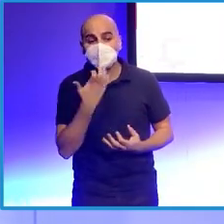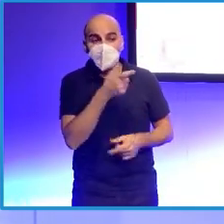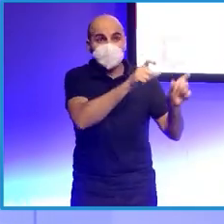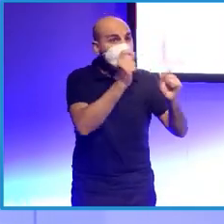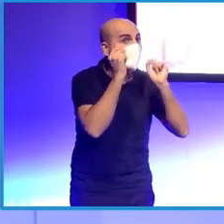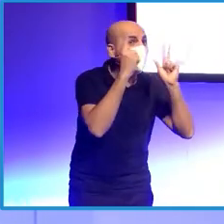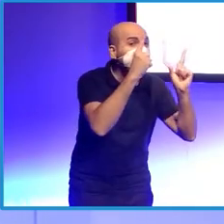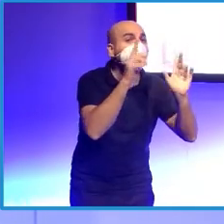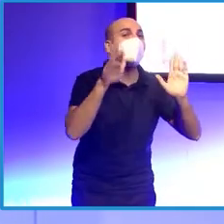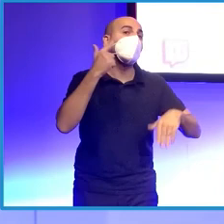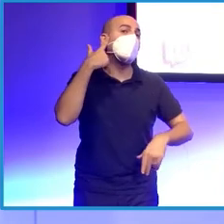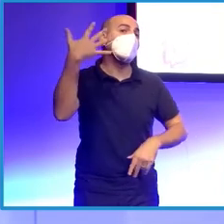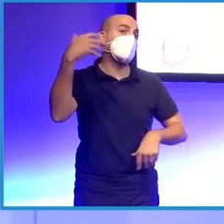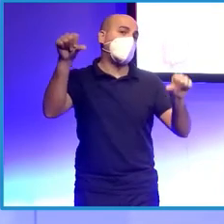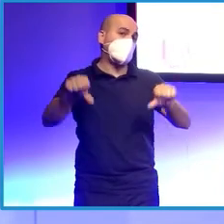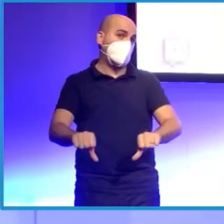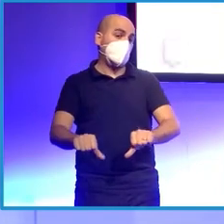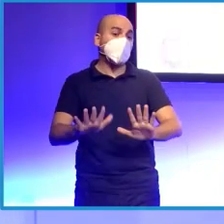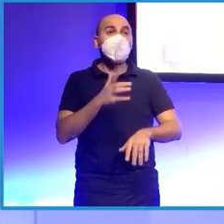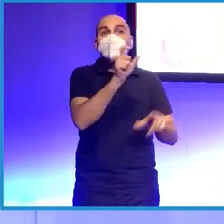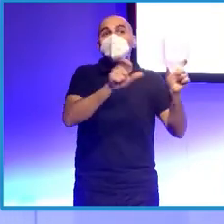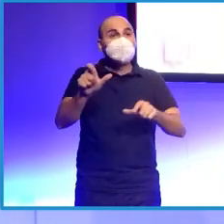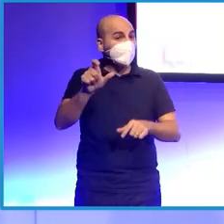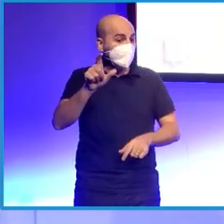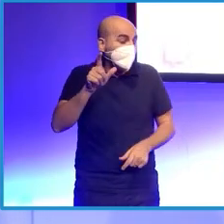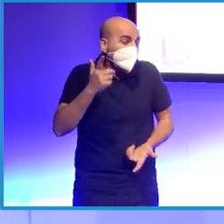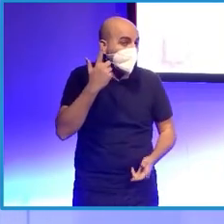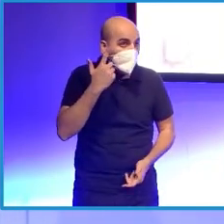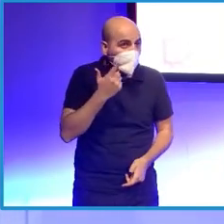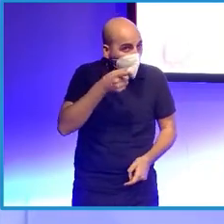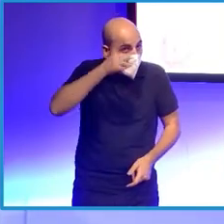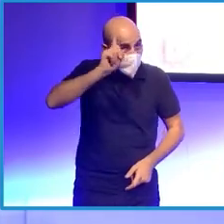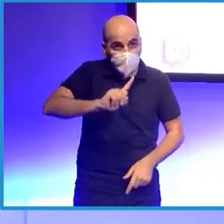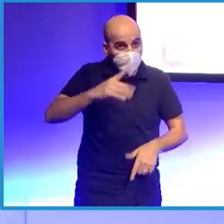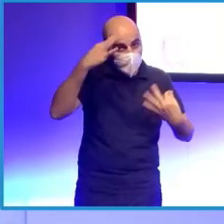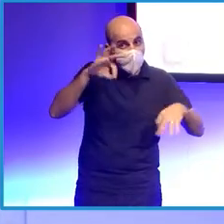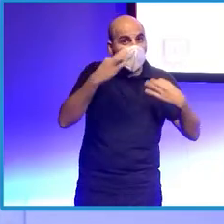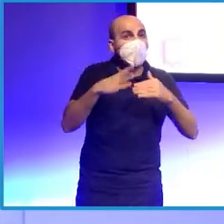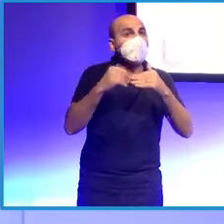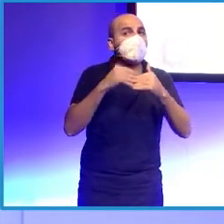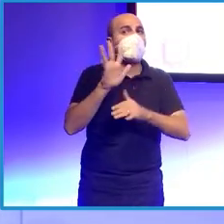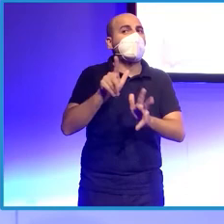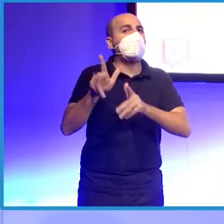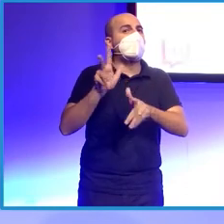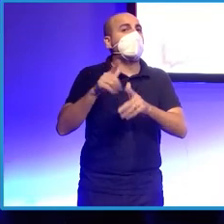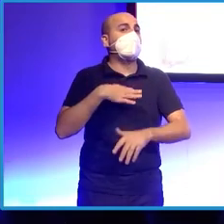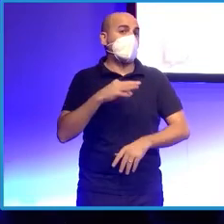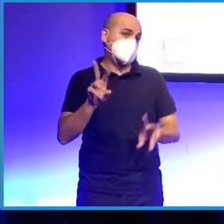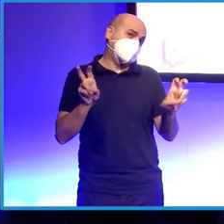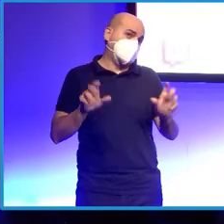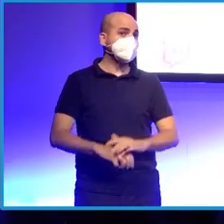el que no se da cuenta o no tiene tanto conocimiento coge y se lleva un cliente de digamos robado entre comillas tengo que